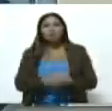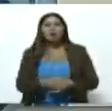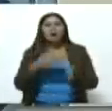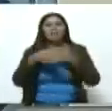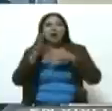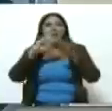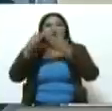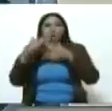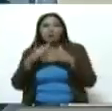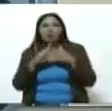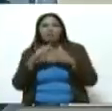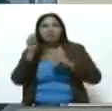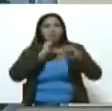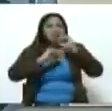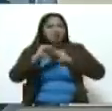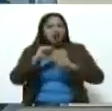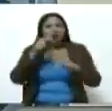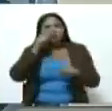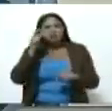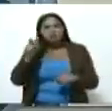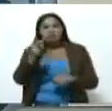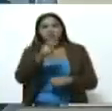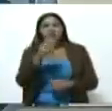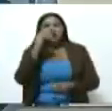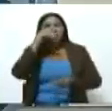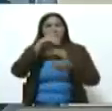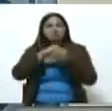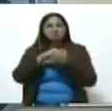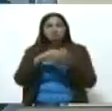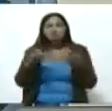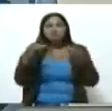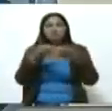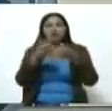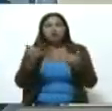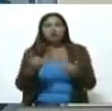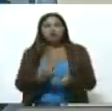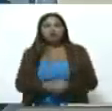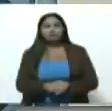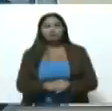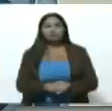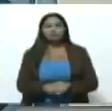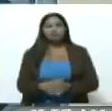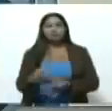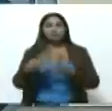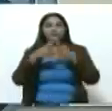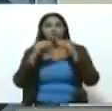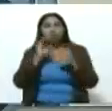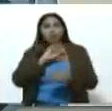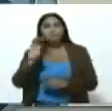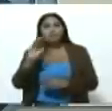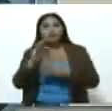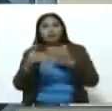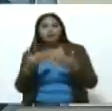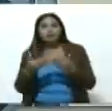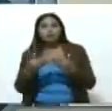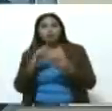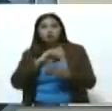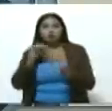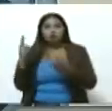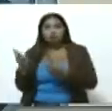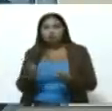comunidad. Algo así como que, bueno, nos instalábamos los equipos en todo el país para